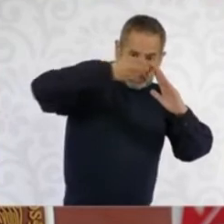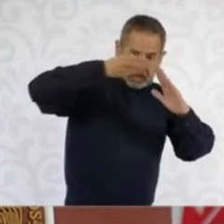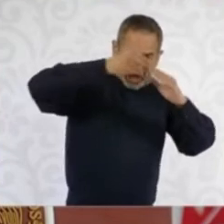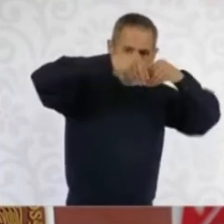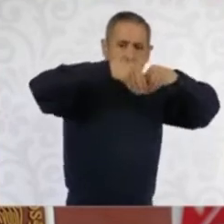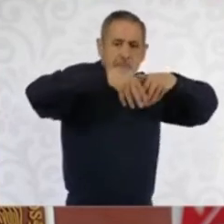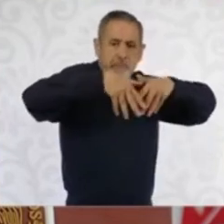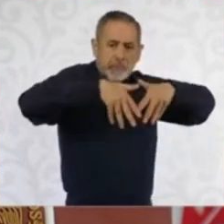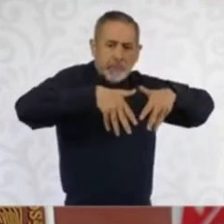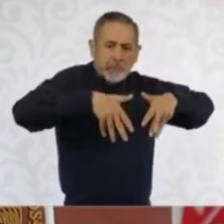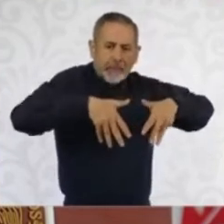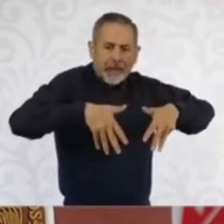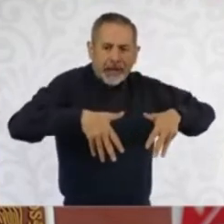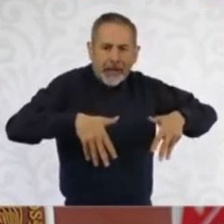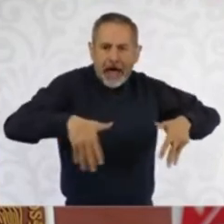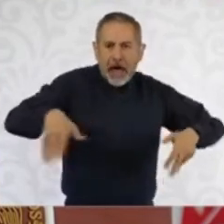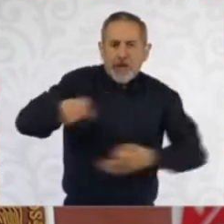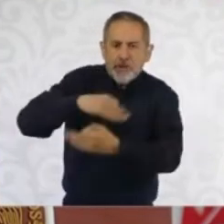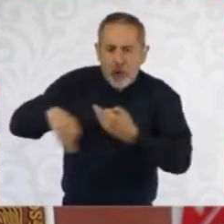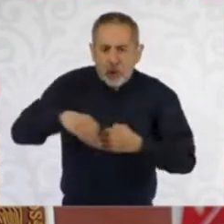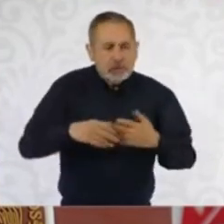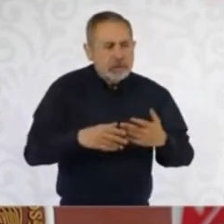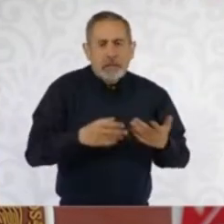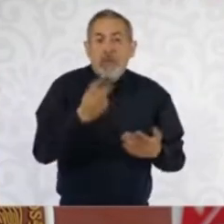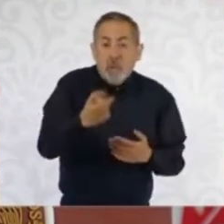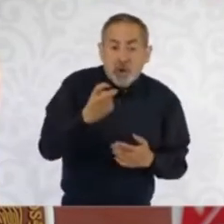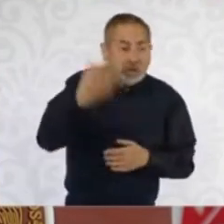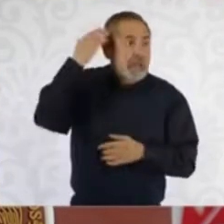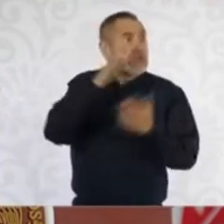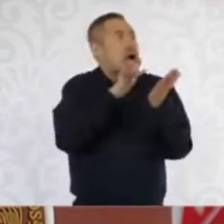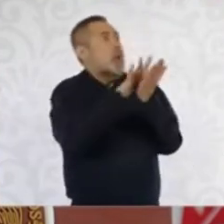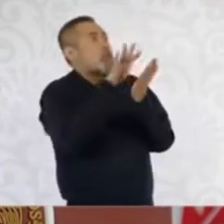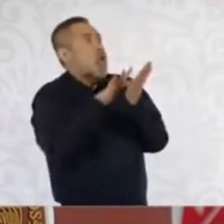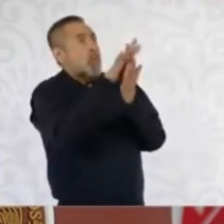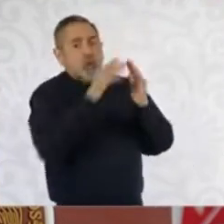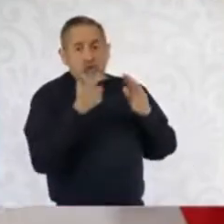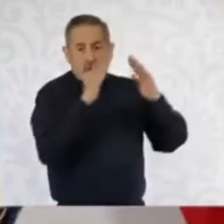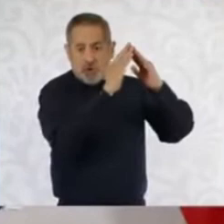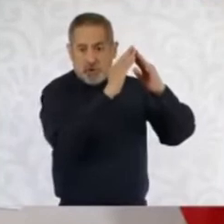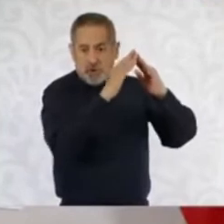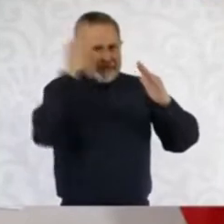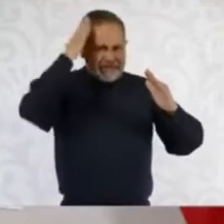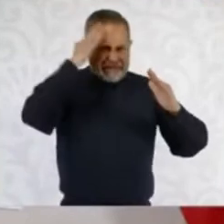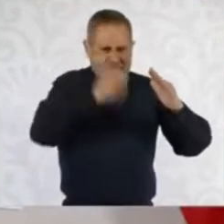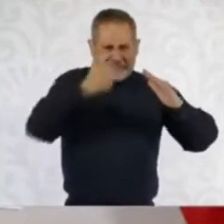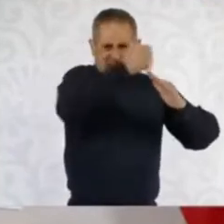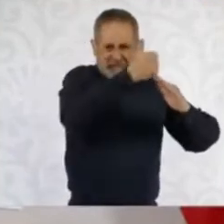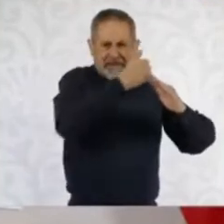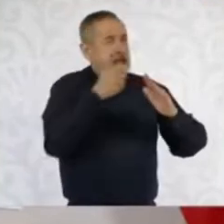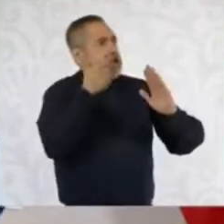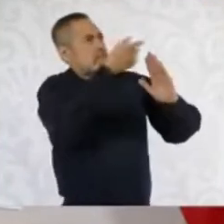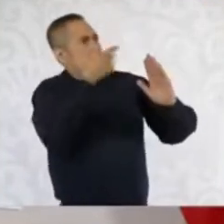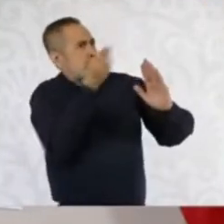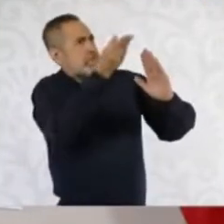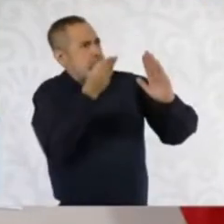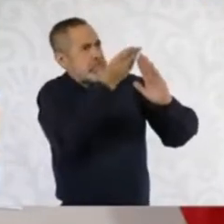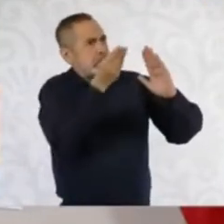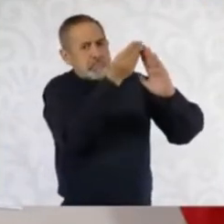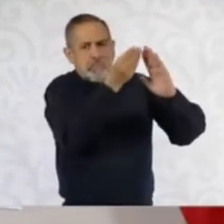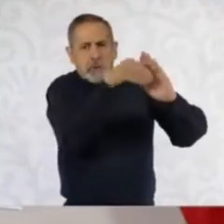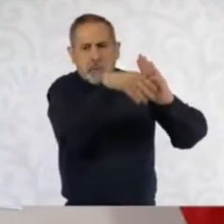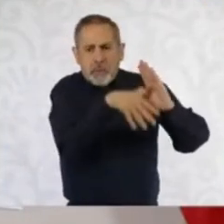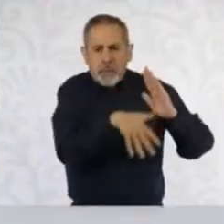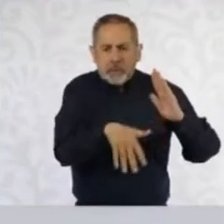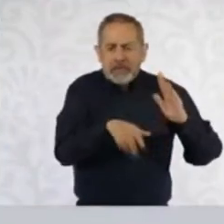De ahí viene pues muchas cosas que se hicieron. Y que el gobierno y el Estado no deben tener empresas porque son